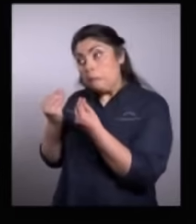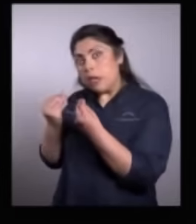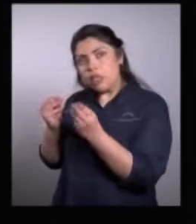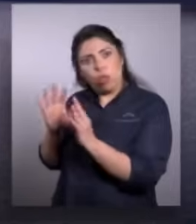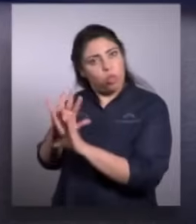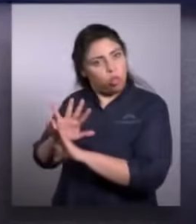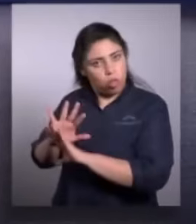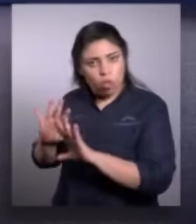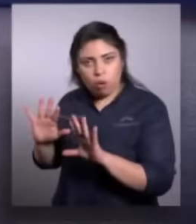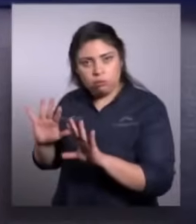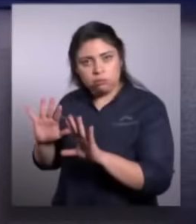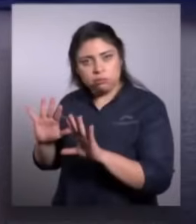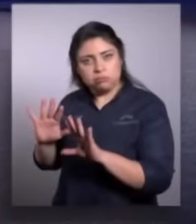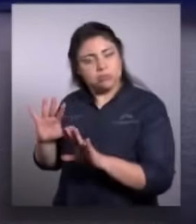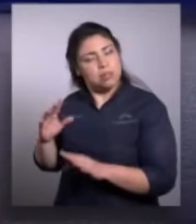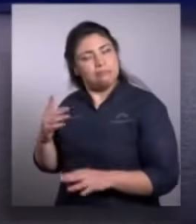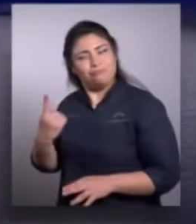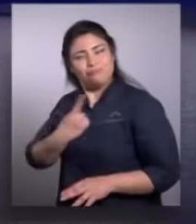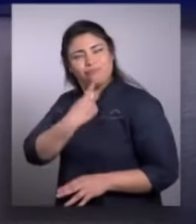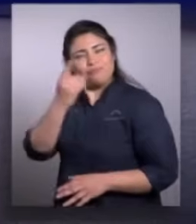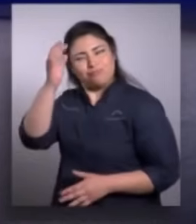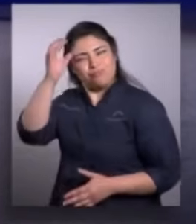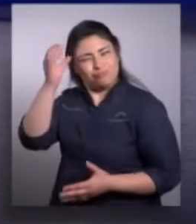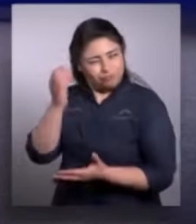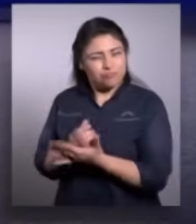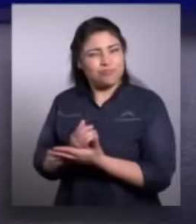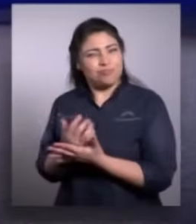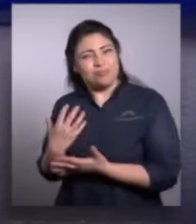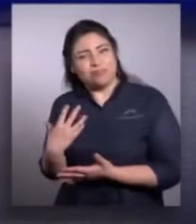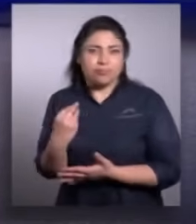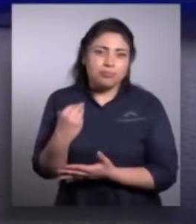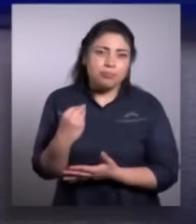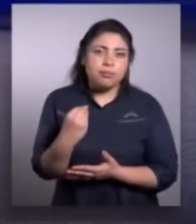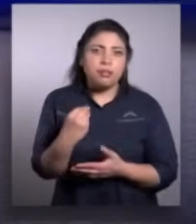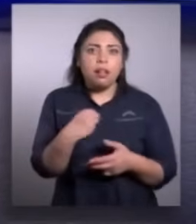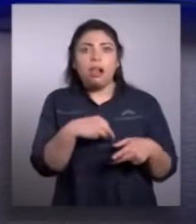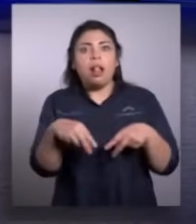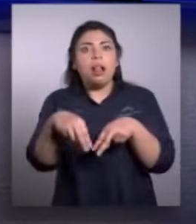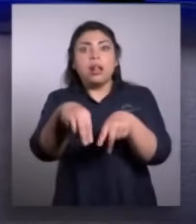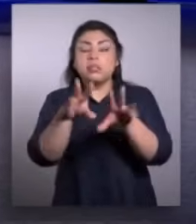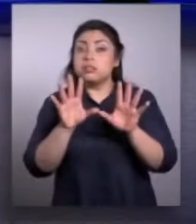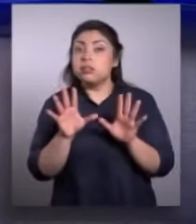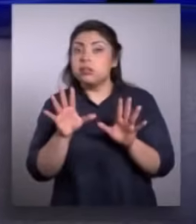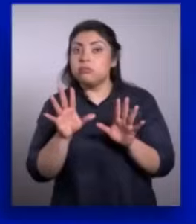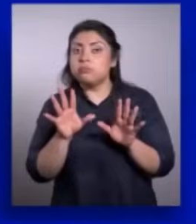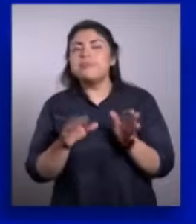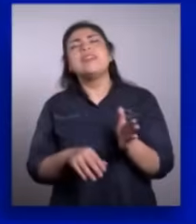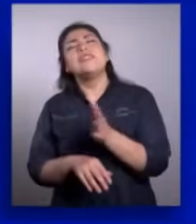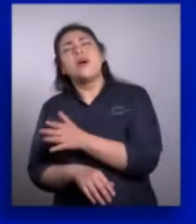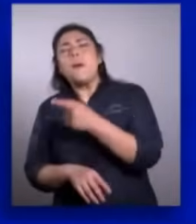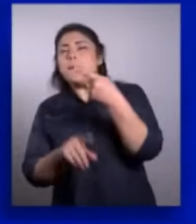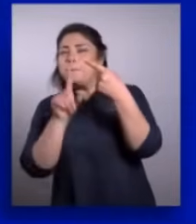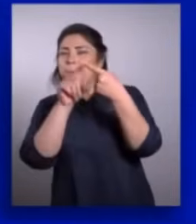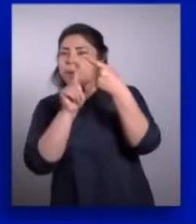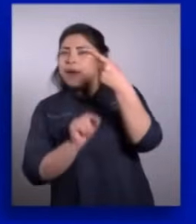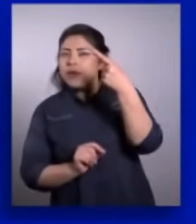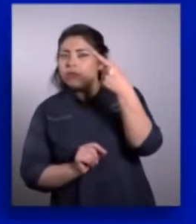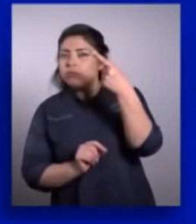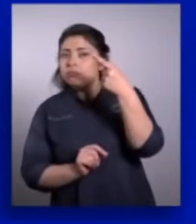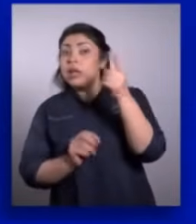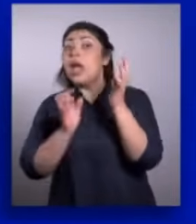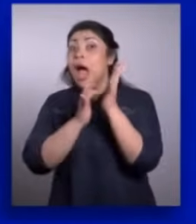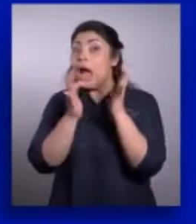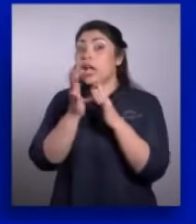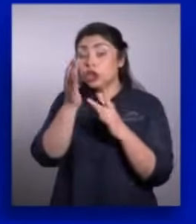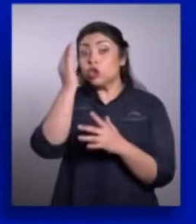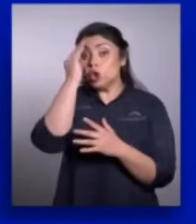de la niña Primera cosa Jesús sabe lo que le está pasando a